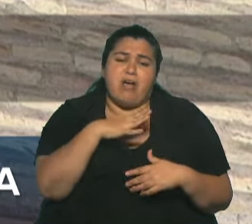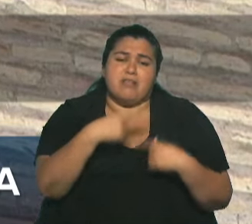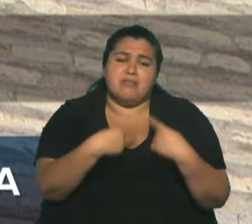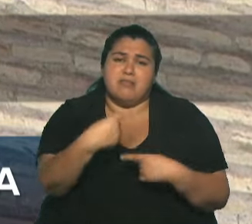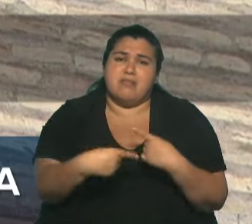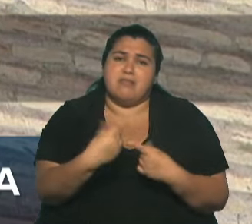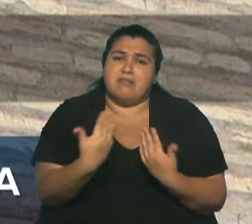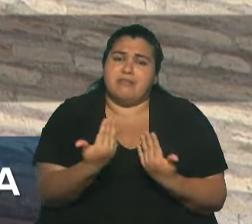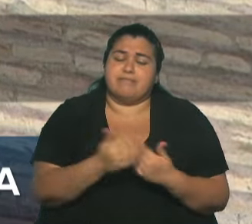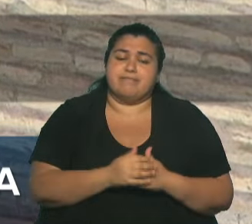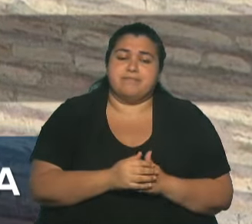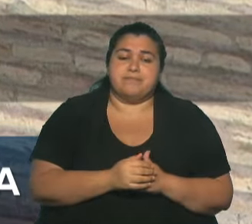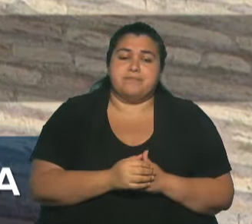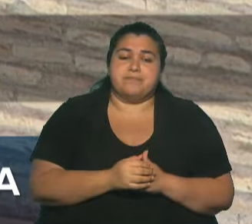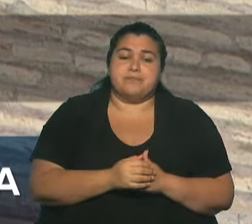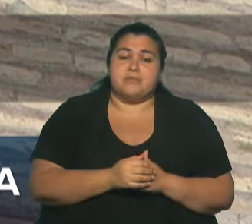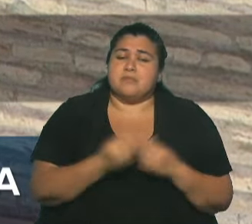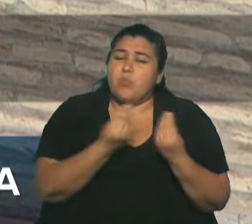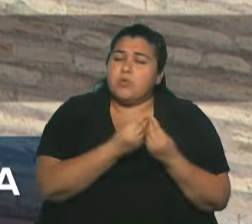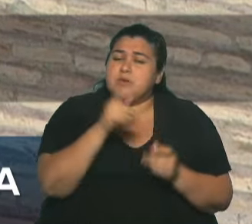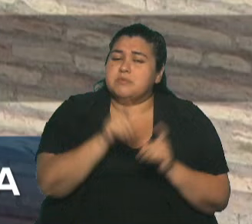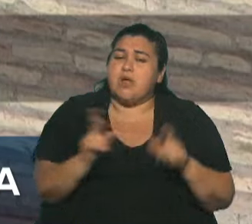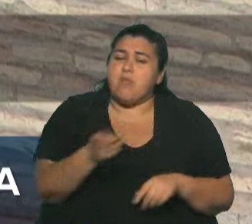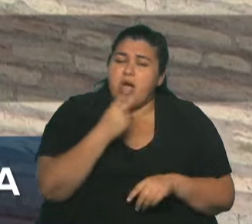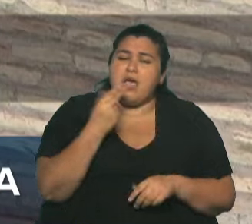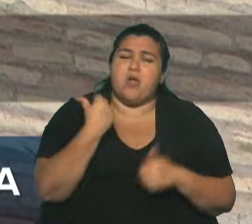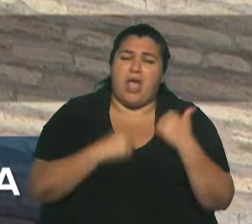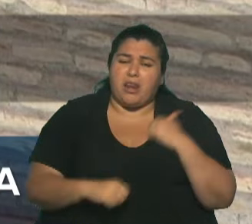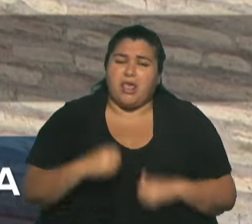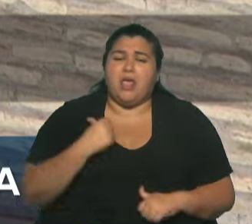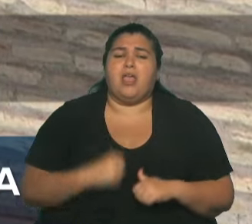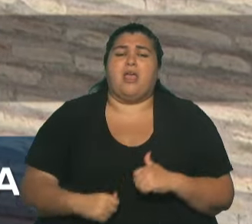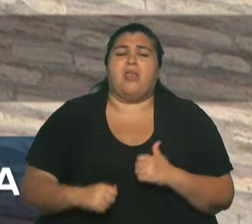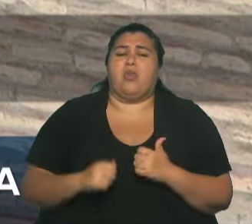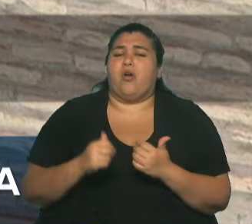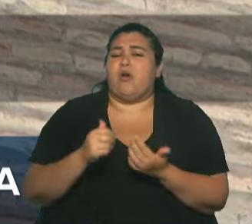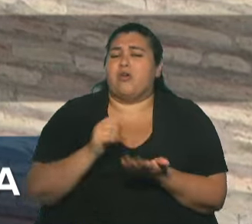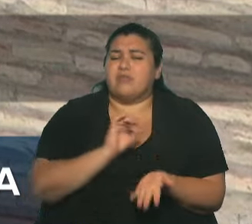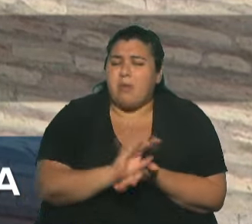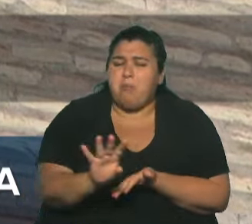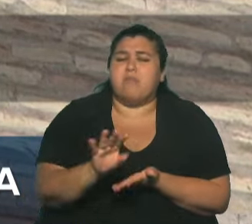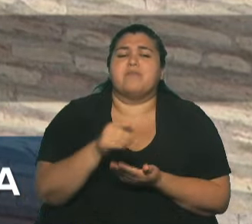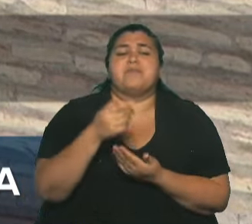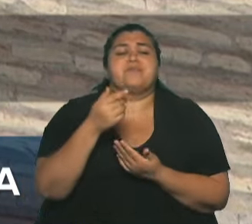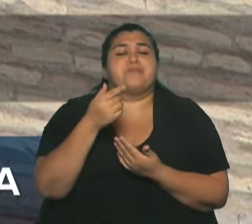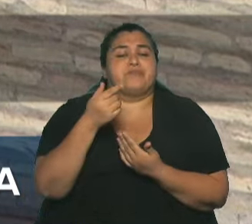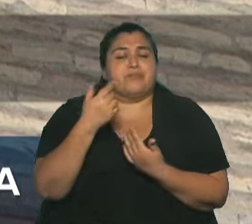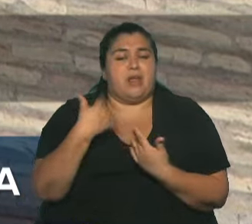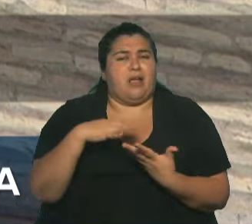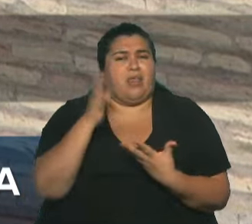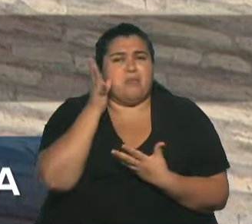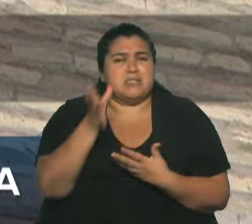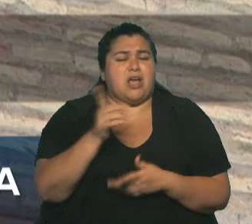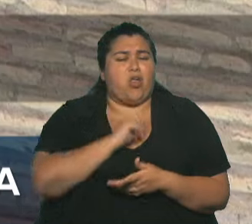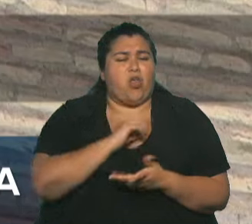corso. Le migliaia di morti, di feriti, di sfollati, le immani distruzioni